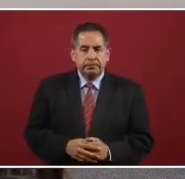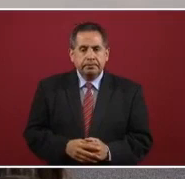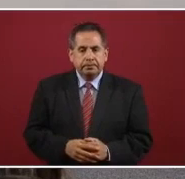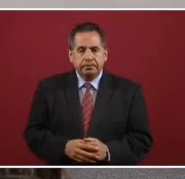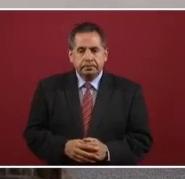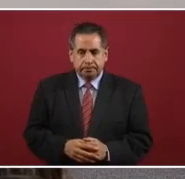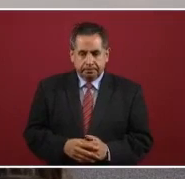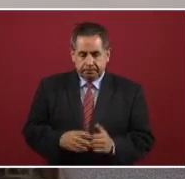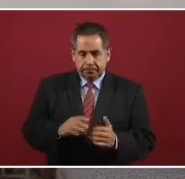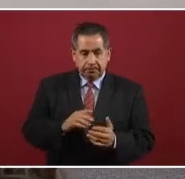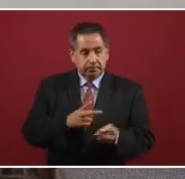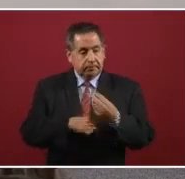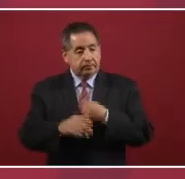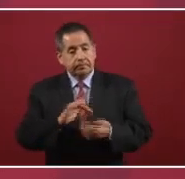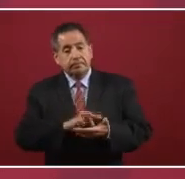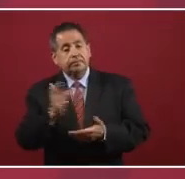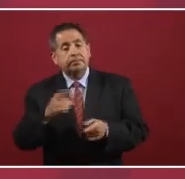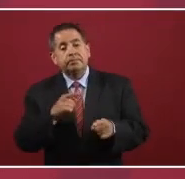gracias a